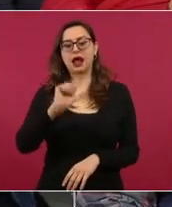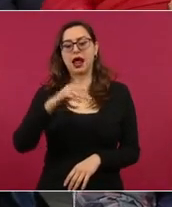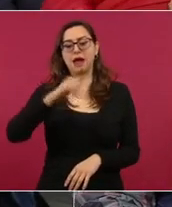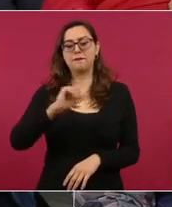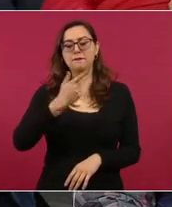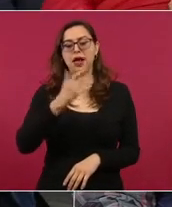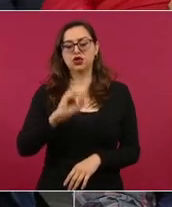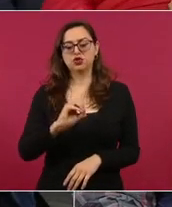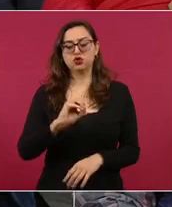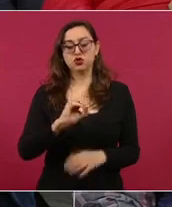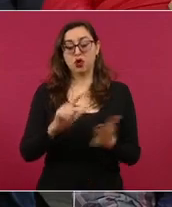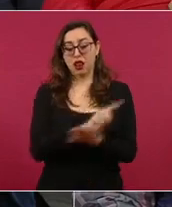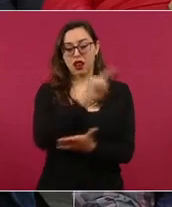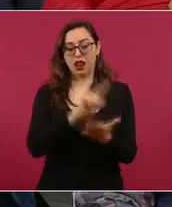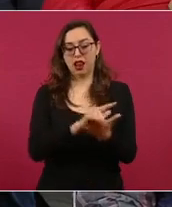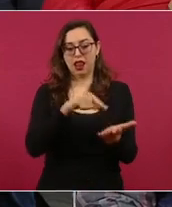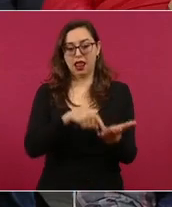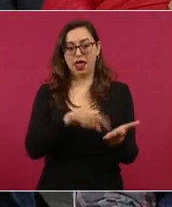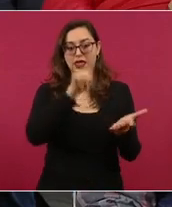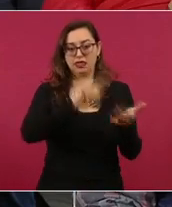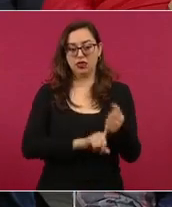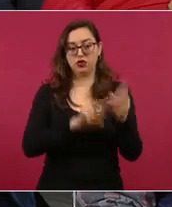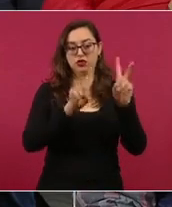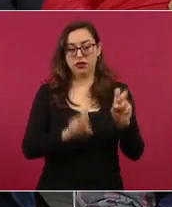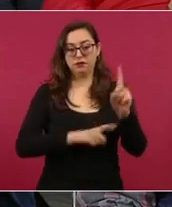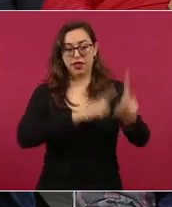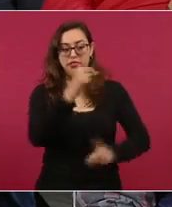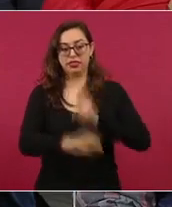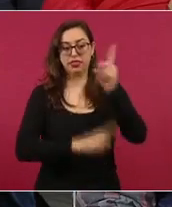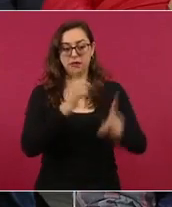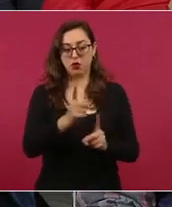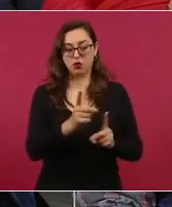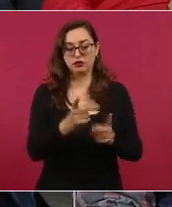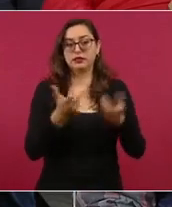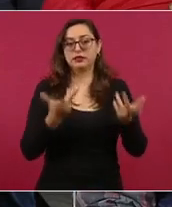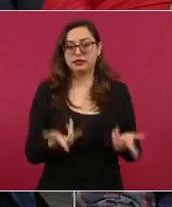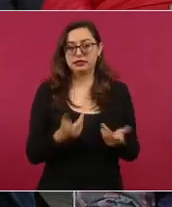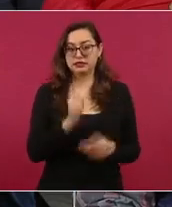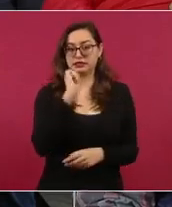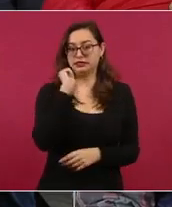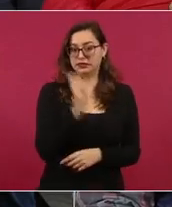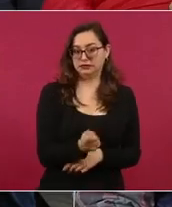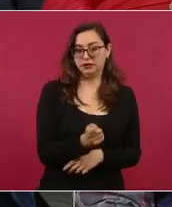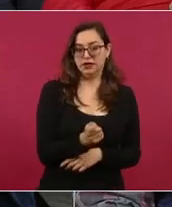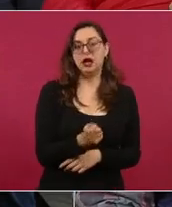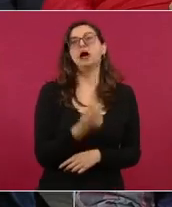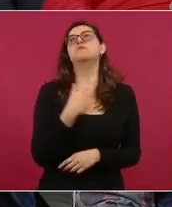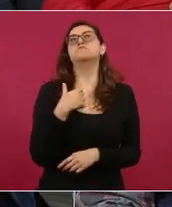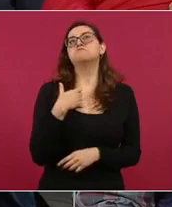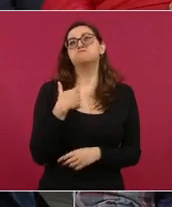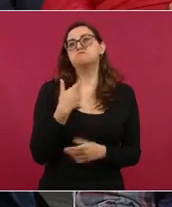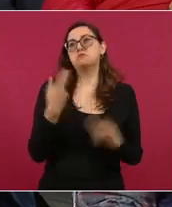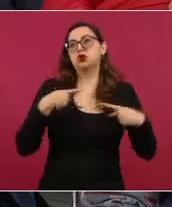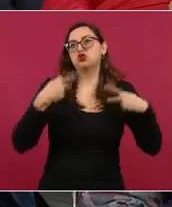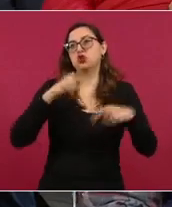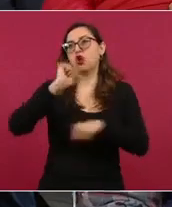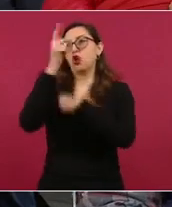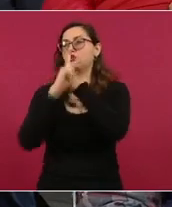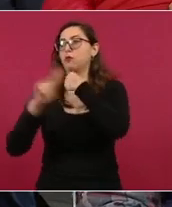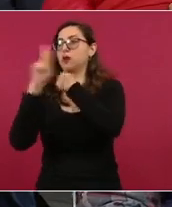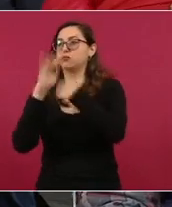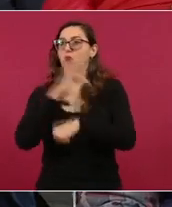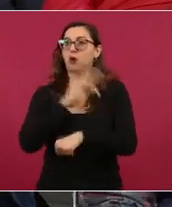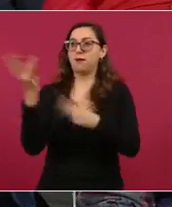nacidas en México. En el fútbol se respetaba al máximo, es decir, en los 80 los equipos de fútbol tenían máximo 3 jugadores en el campo de